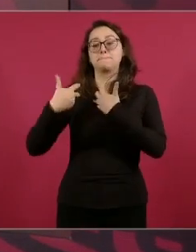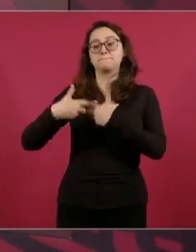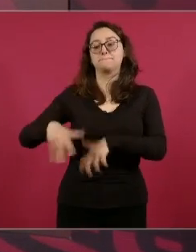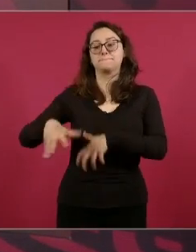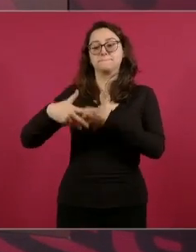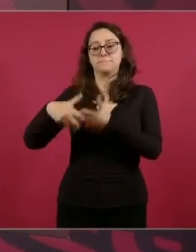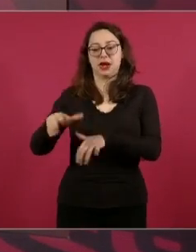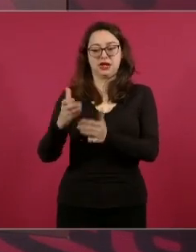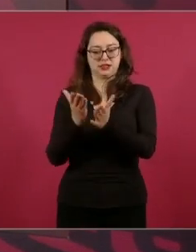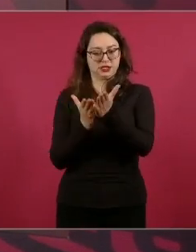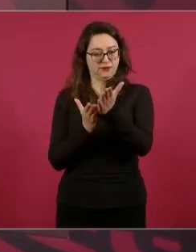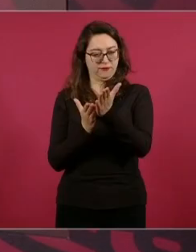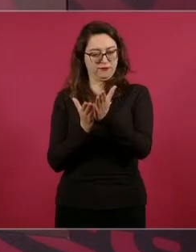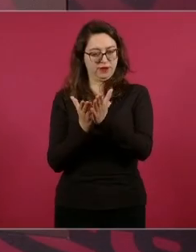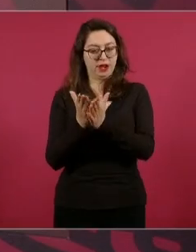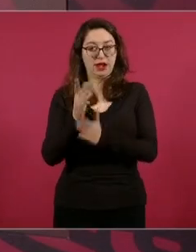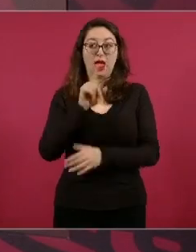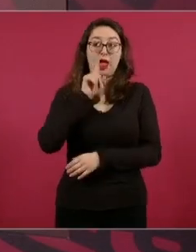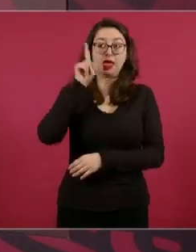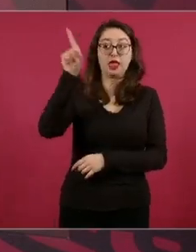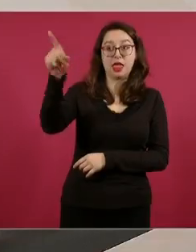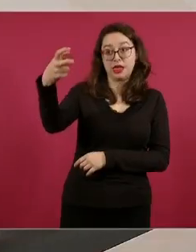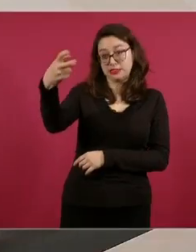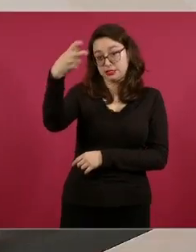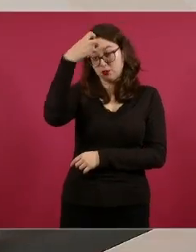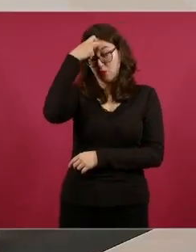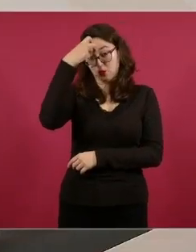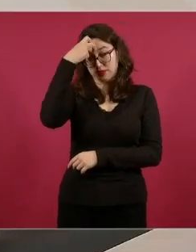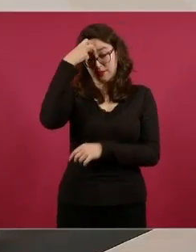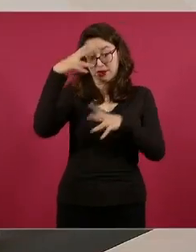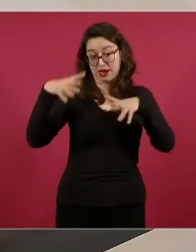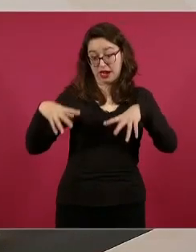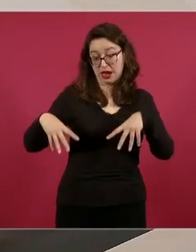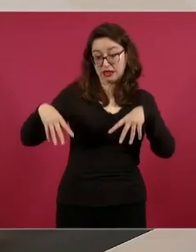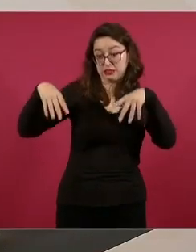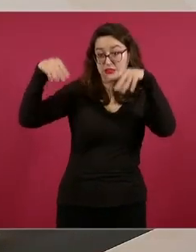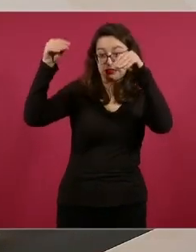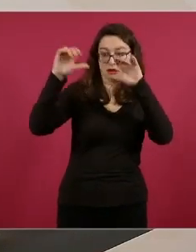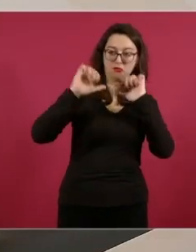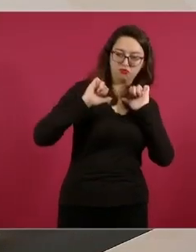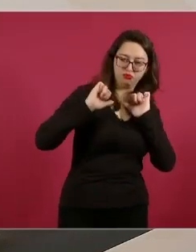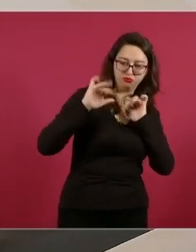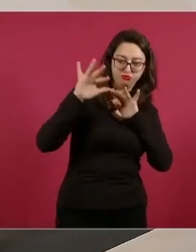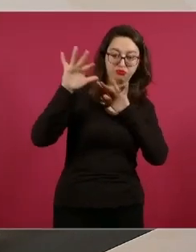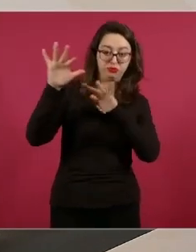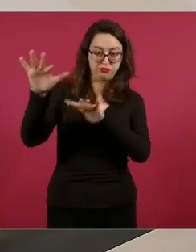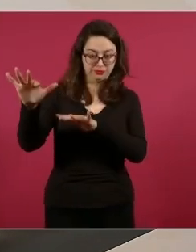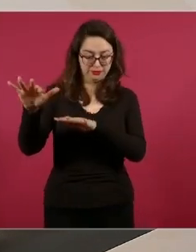en el Castillo de Chapultepec, se leyó un texto del presidente Madero